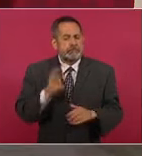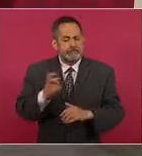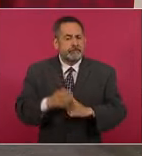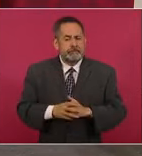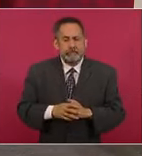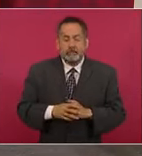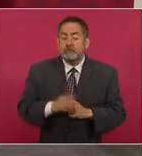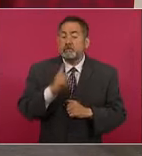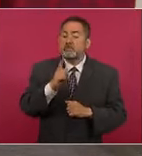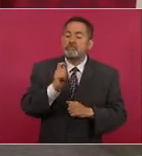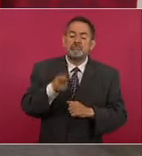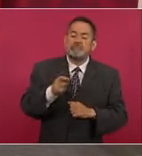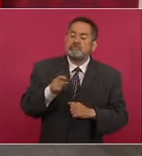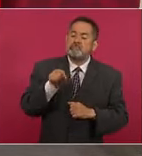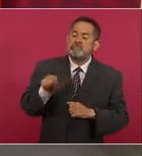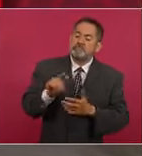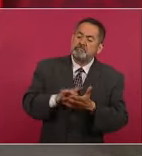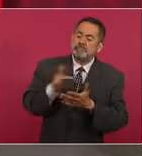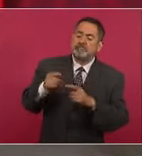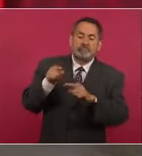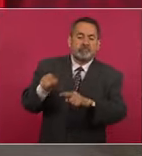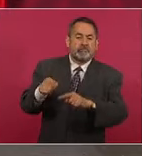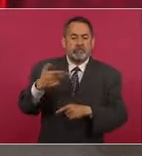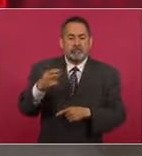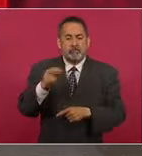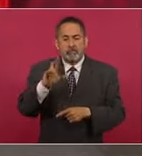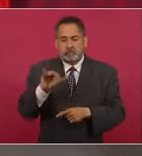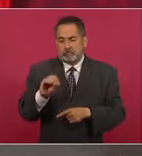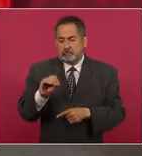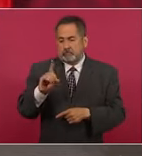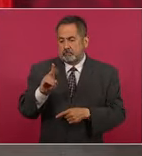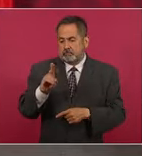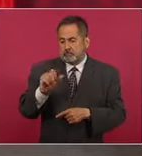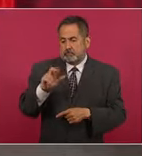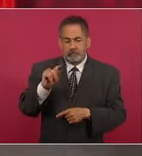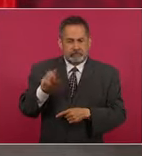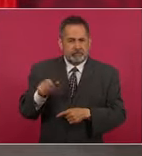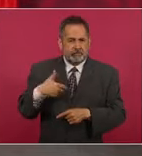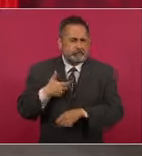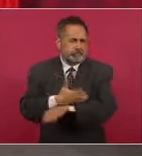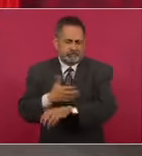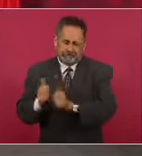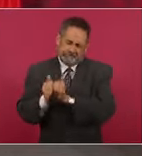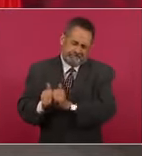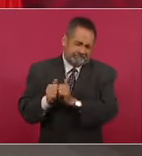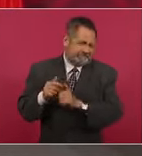Agradecerle mucho a Horacio Duarte, compañero nuestro,